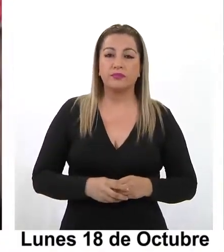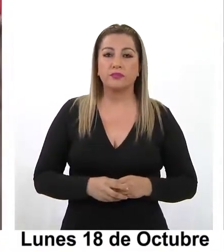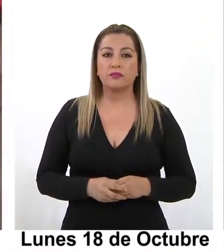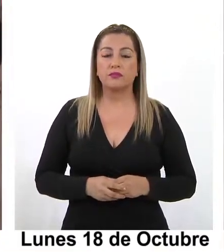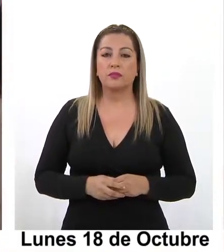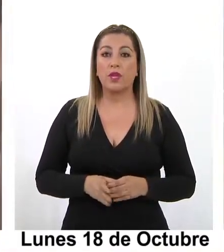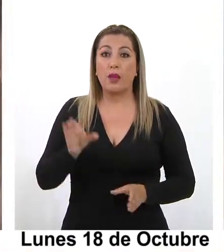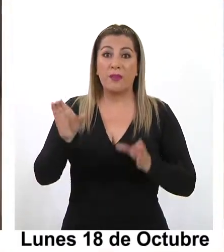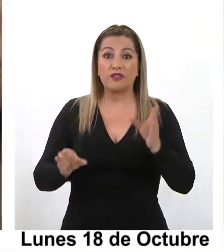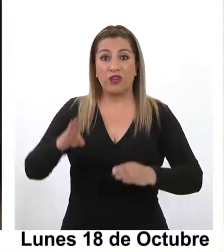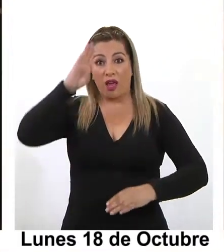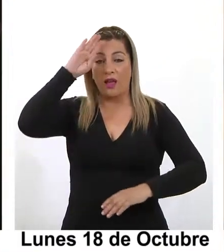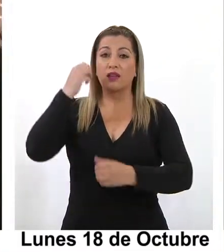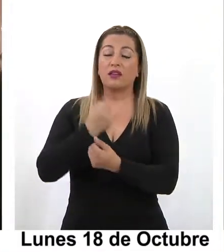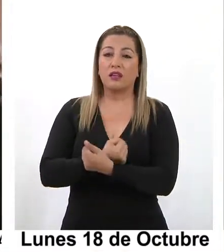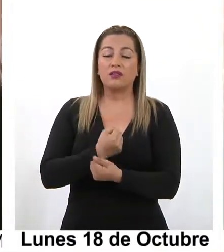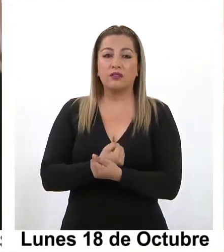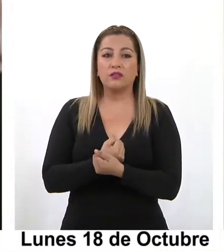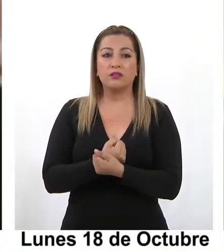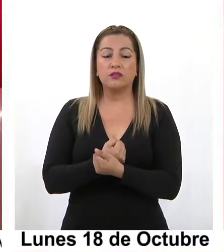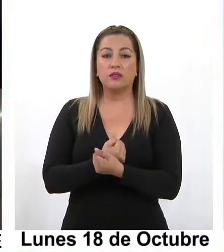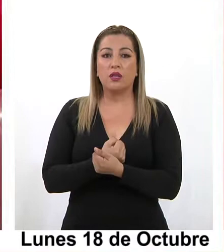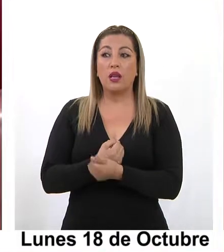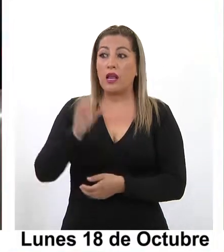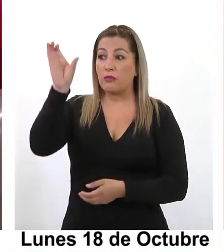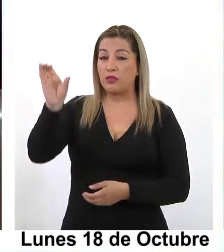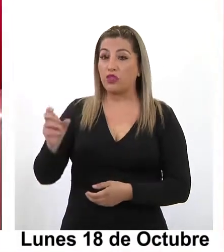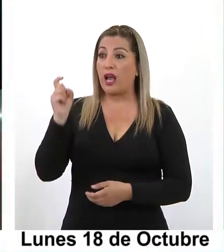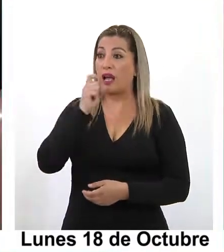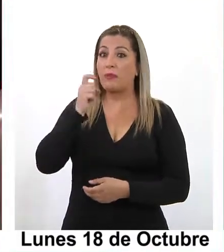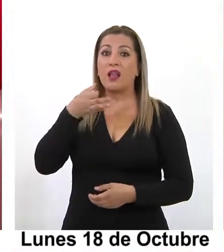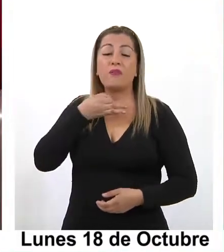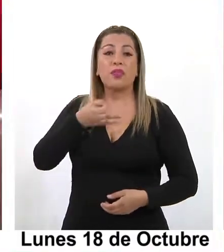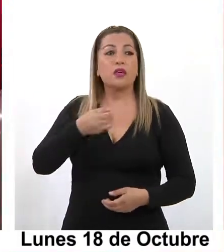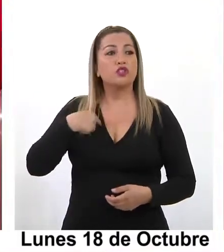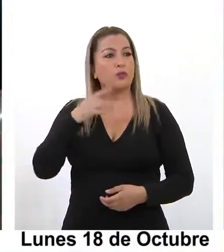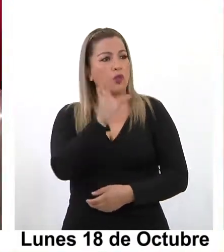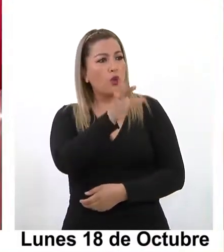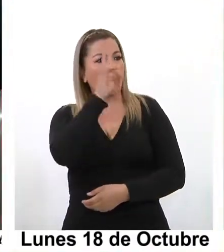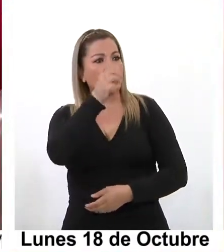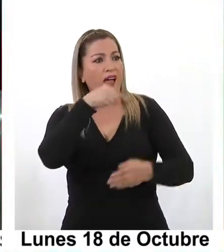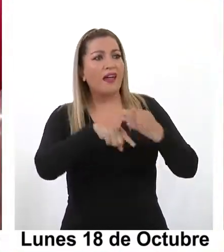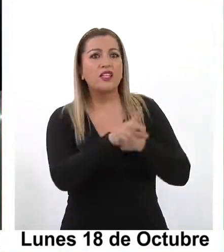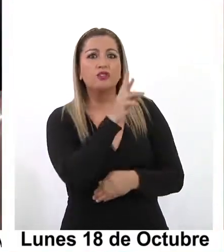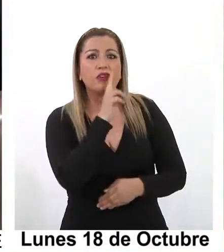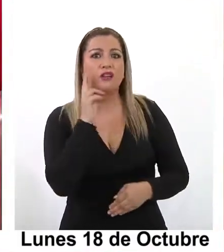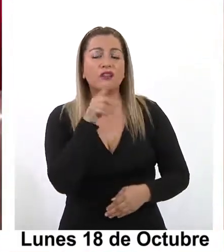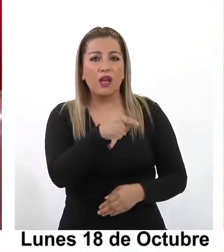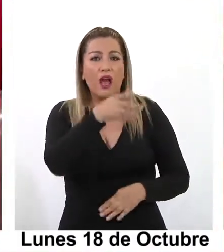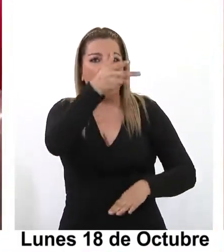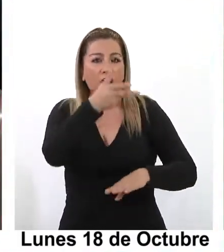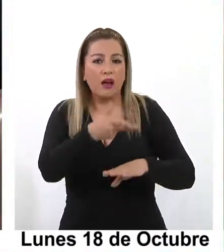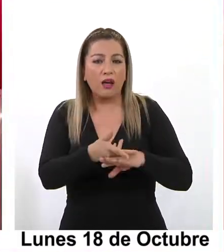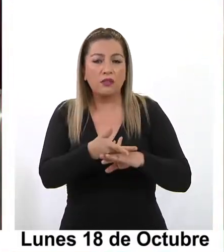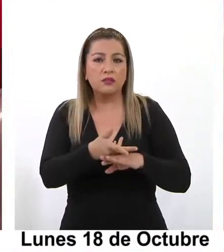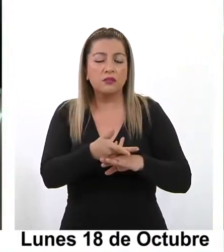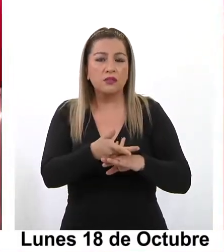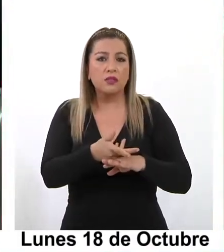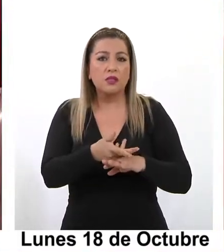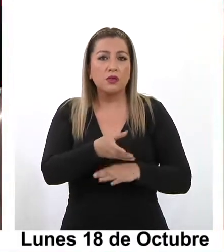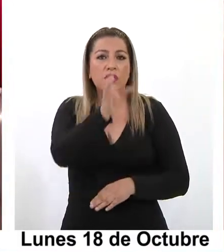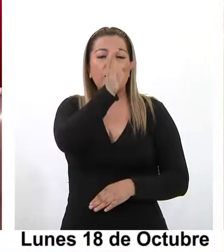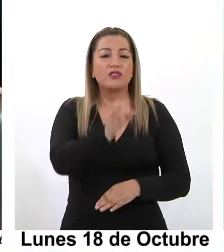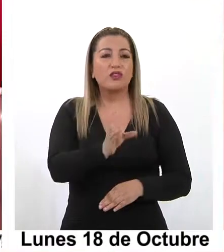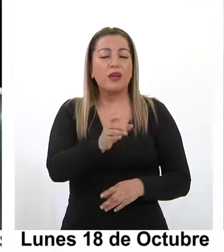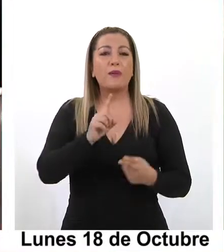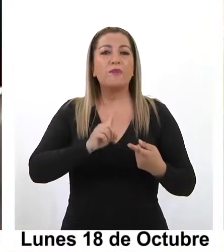personal policial en el lugar, se entrevista con la persona denunciante, de cual señala que ella se percata que en el interior del restaurante se encuentra una persona que participó en